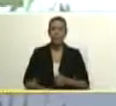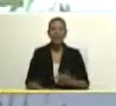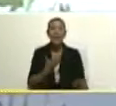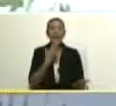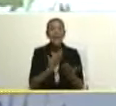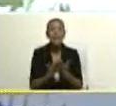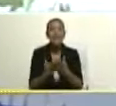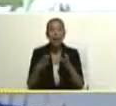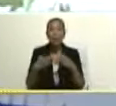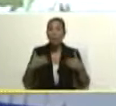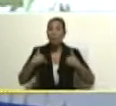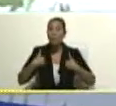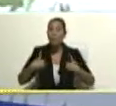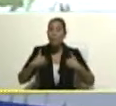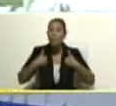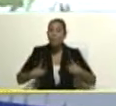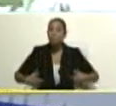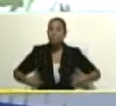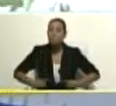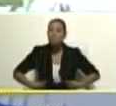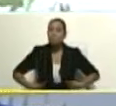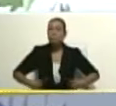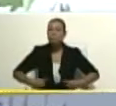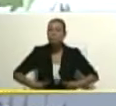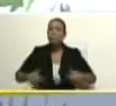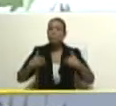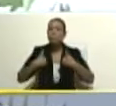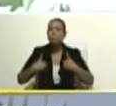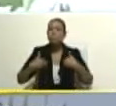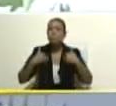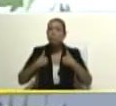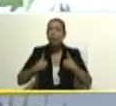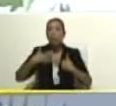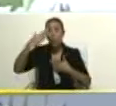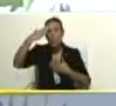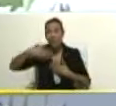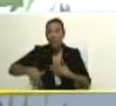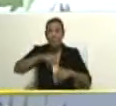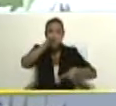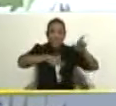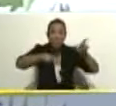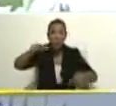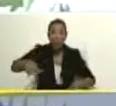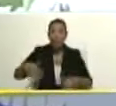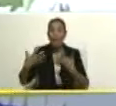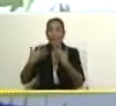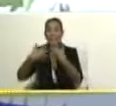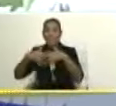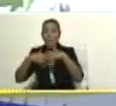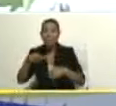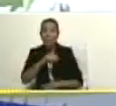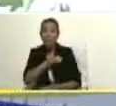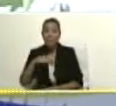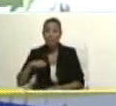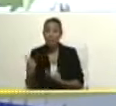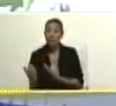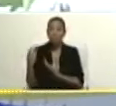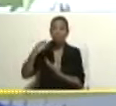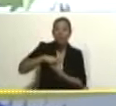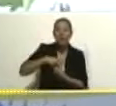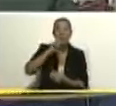Gracias al tremendo esfuerzo de los militares, de las empresas privadas que se han